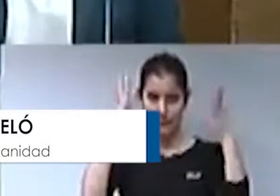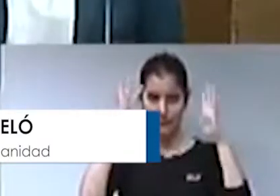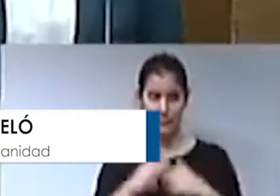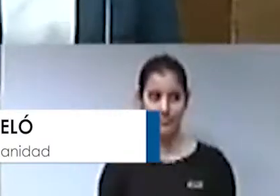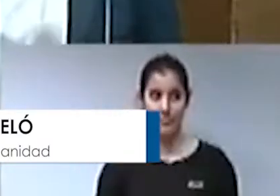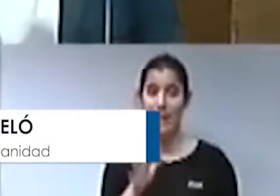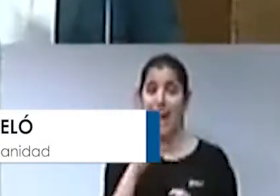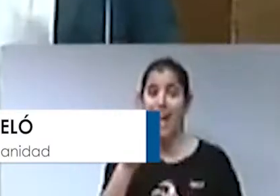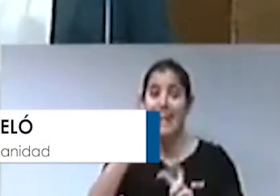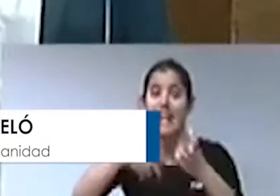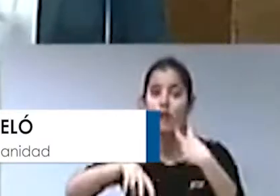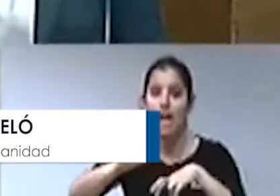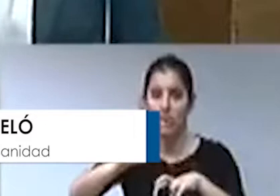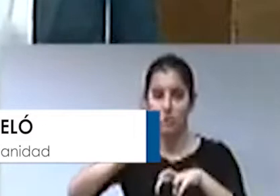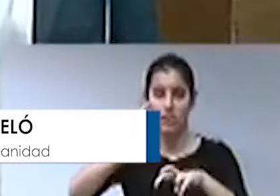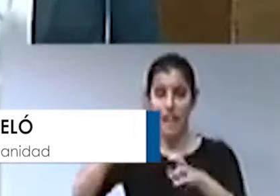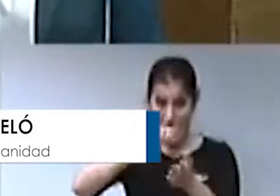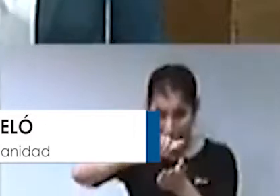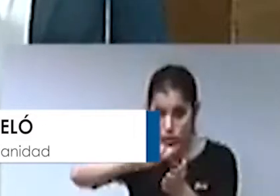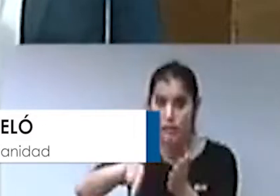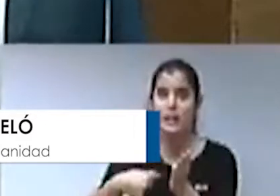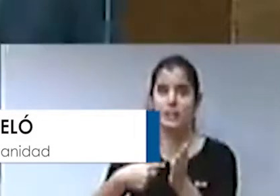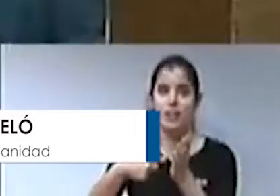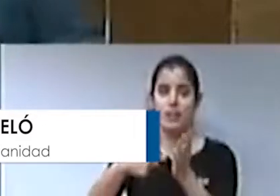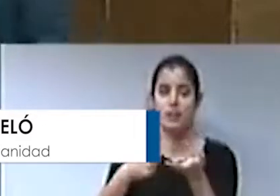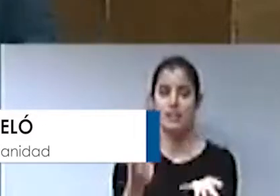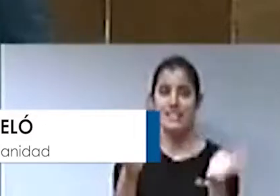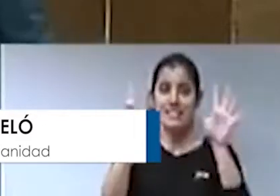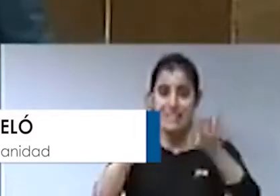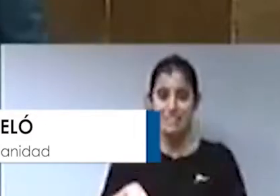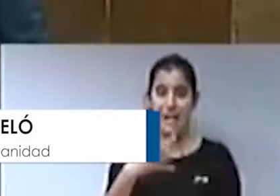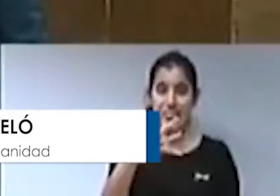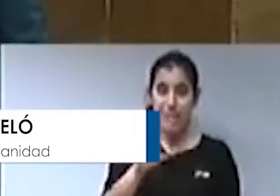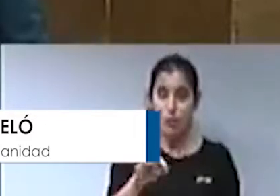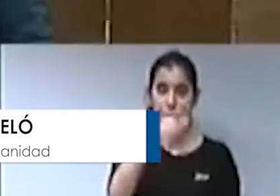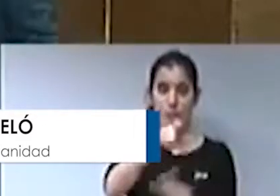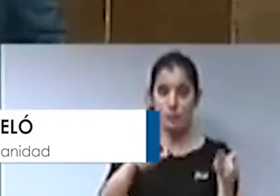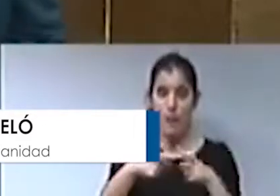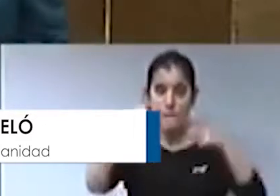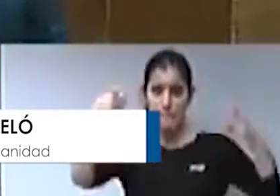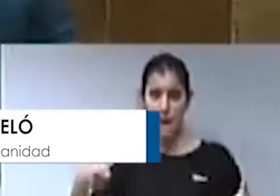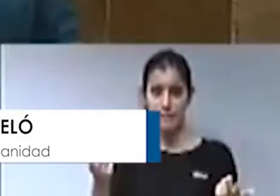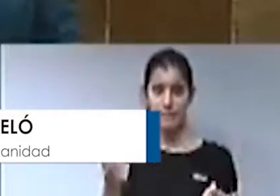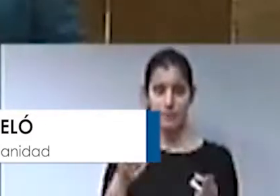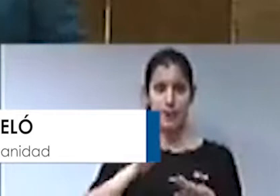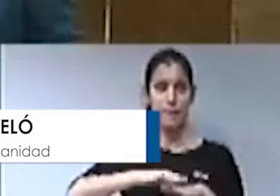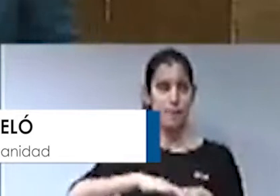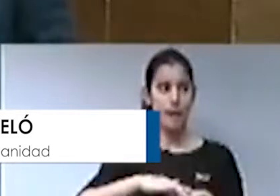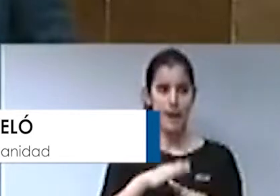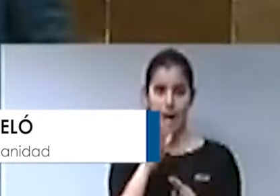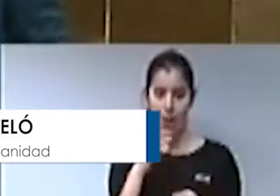Ha renovado, ha contratado a 6.050 personas para que